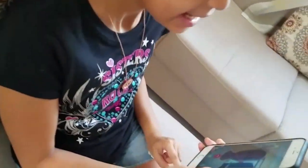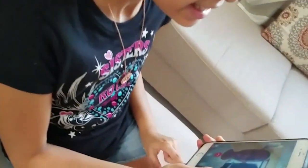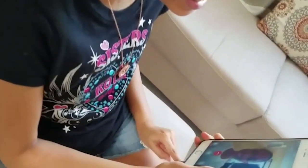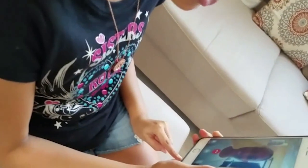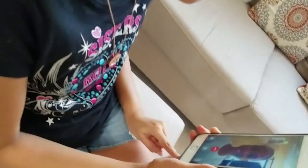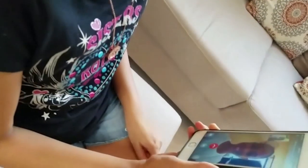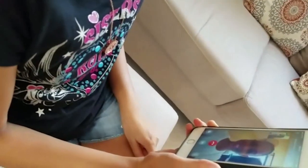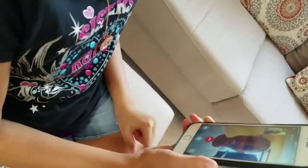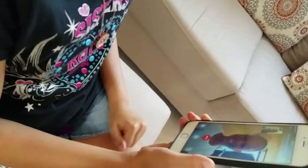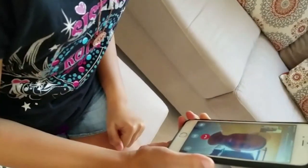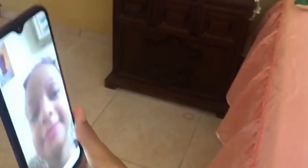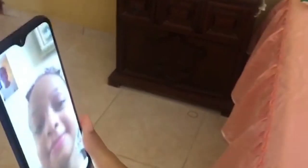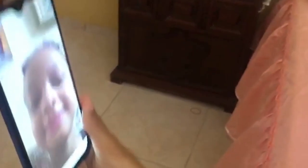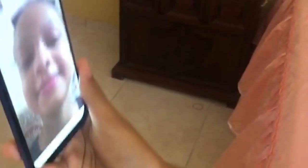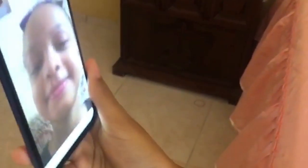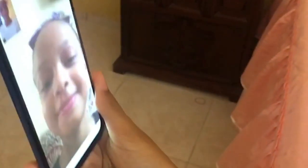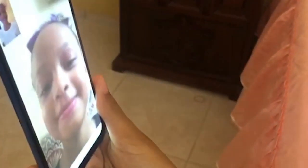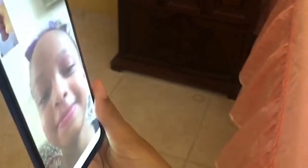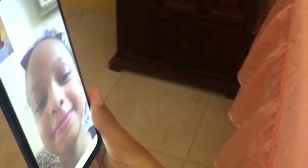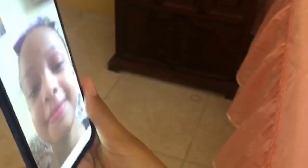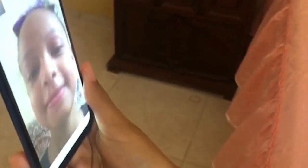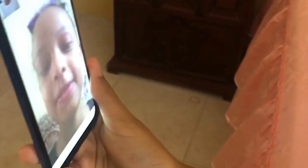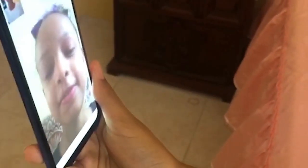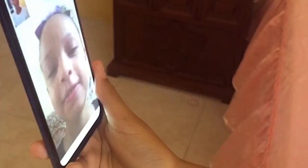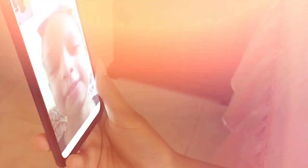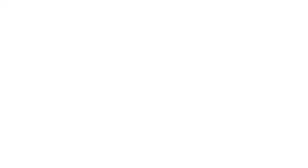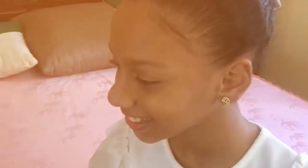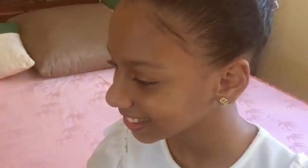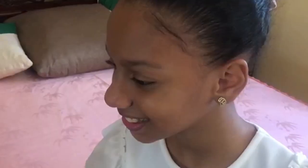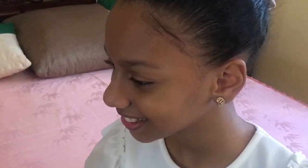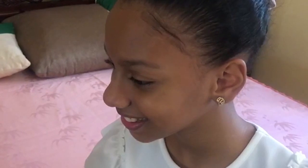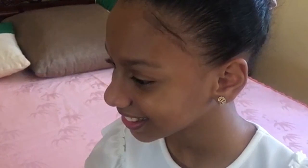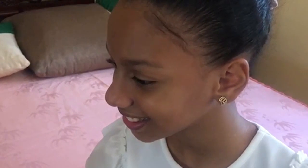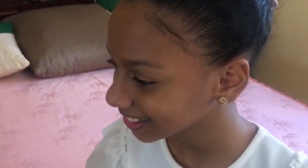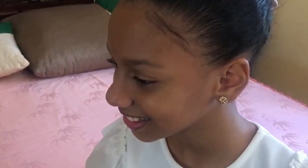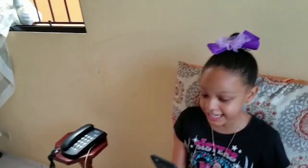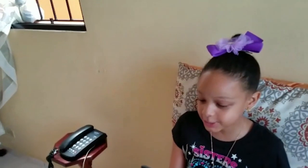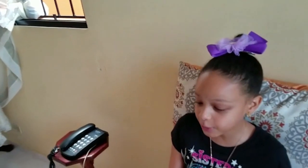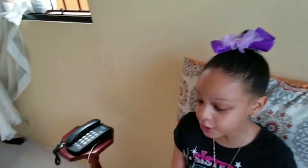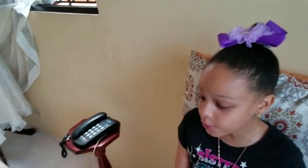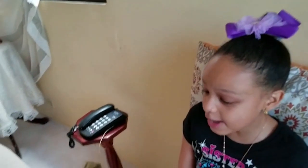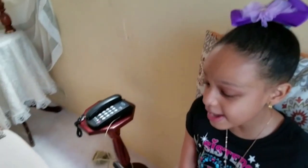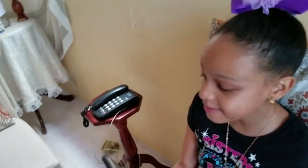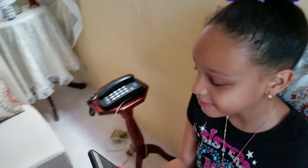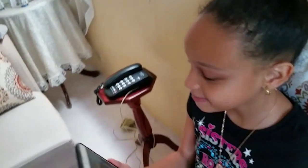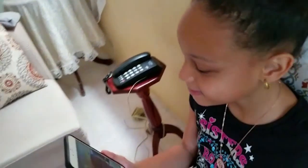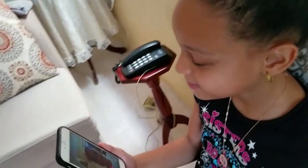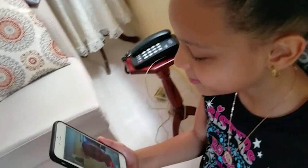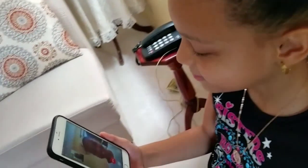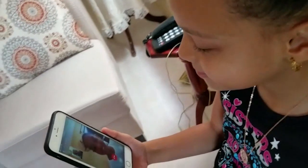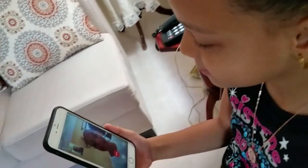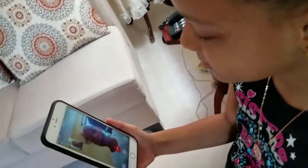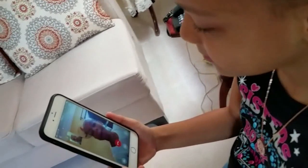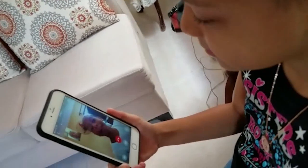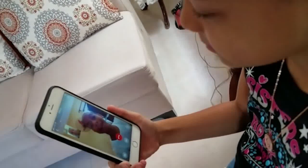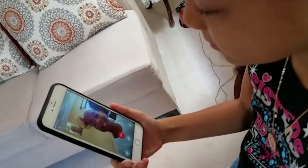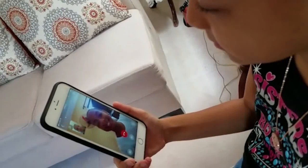16. 5 por 10, 50. 5 por 3, 15. 3 por 9,